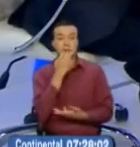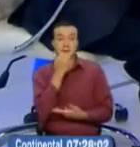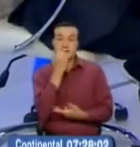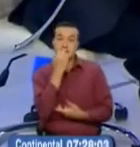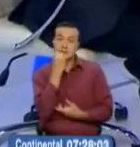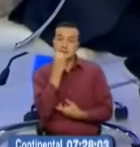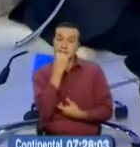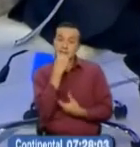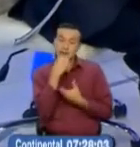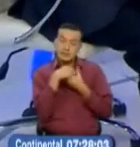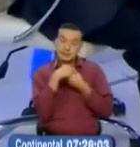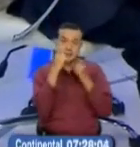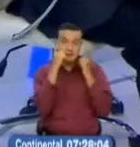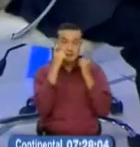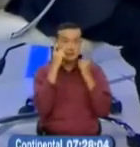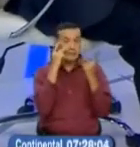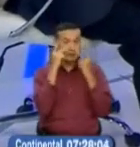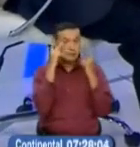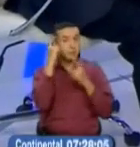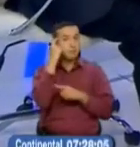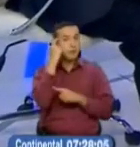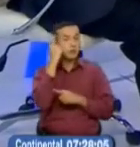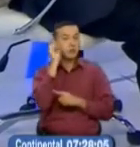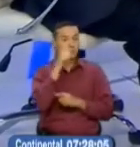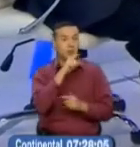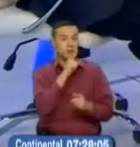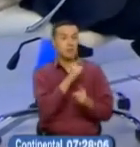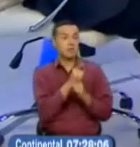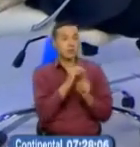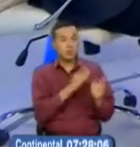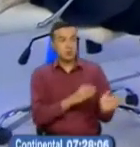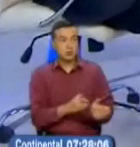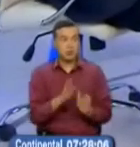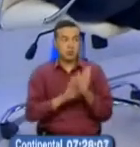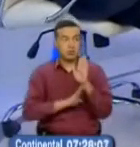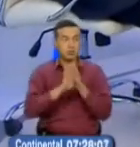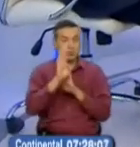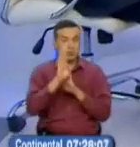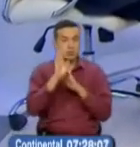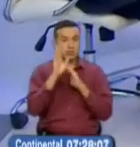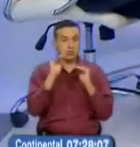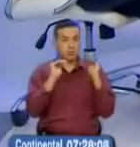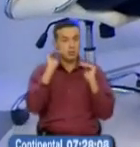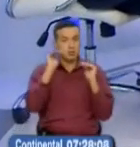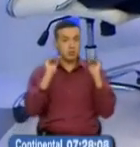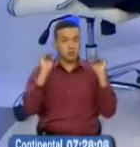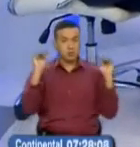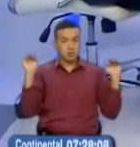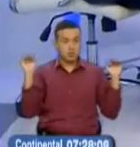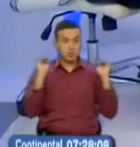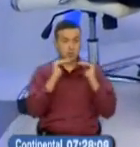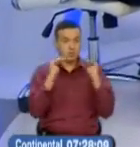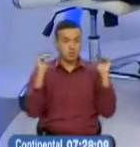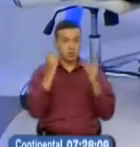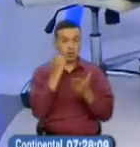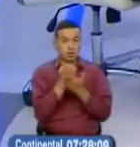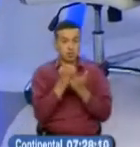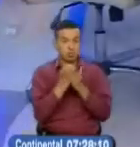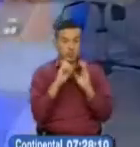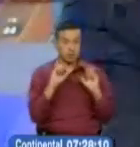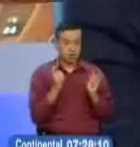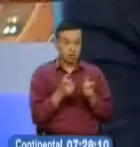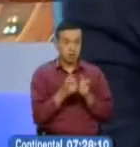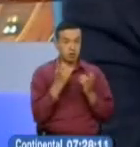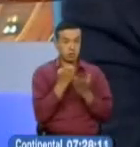los costes y dentro de Esa visión consideras que puede haber espacio para un tema de crecimiento endógeno considerando que la economía siendo